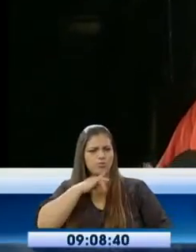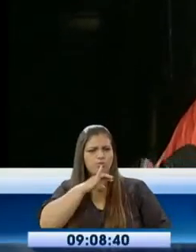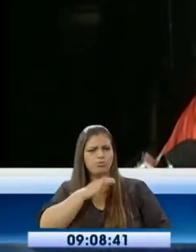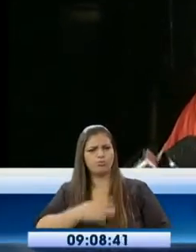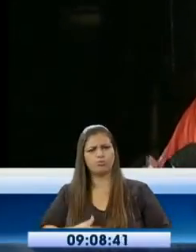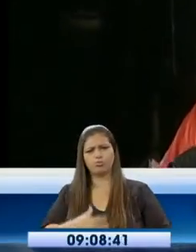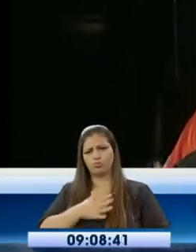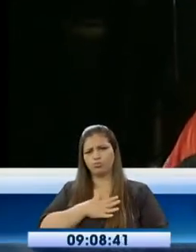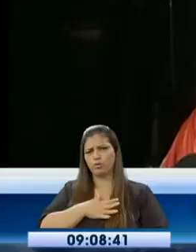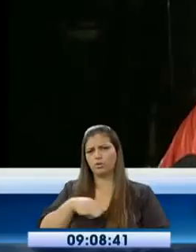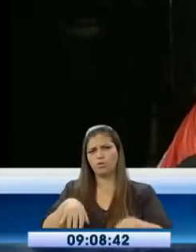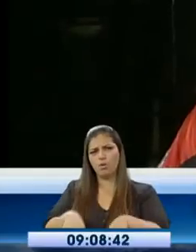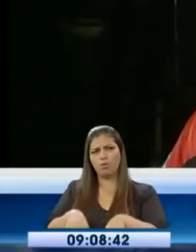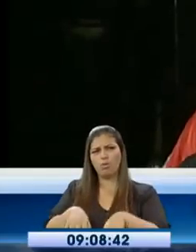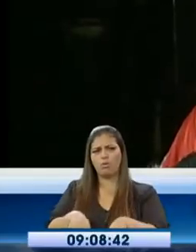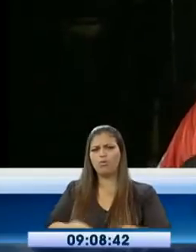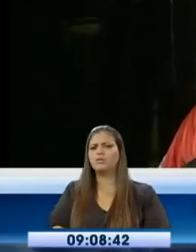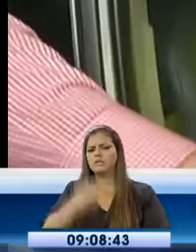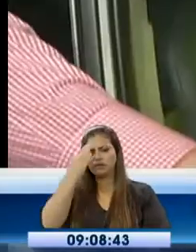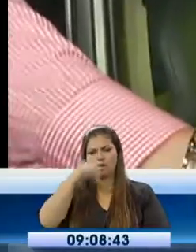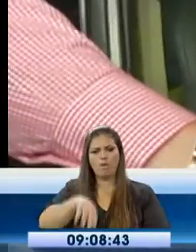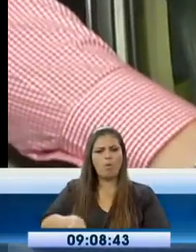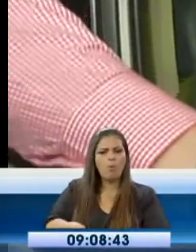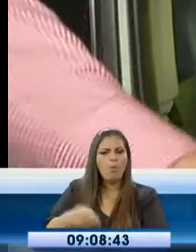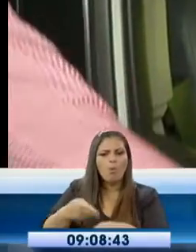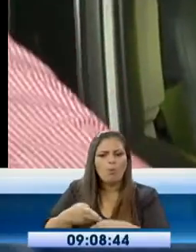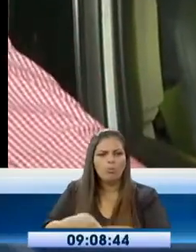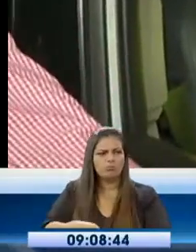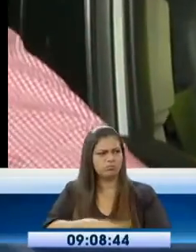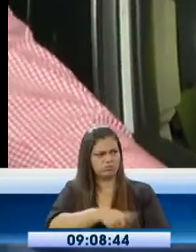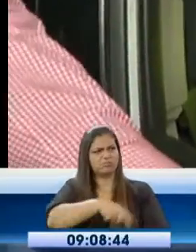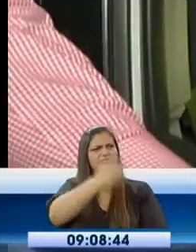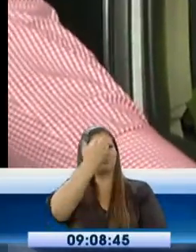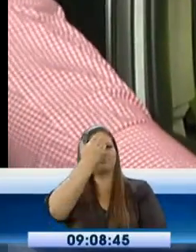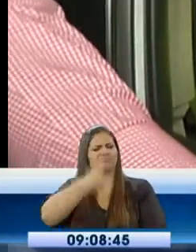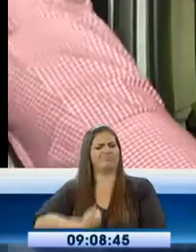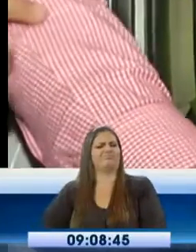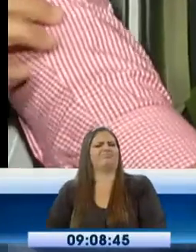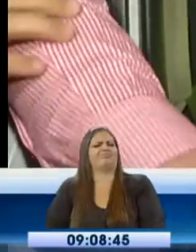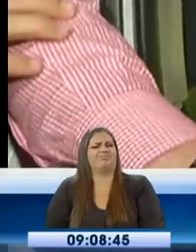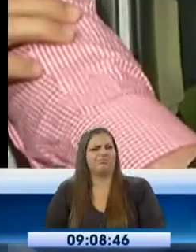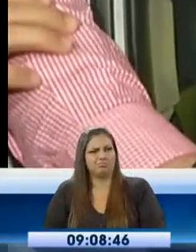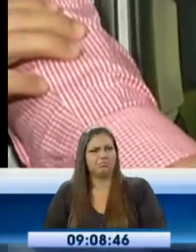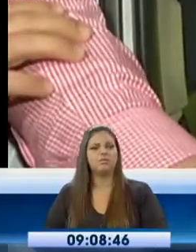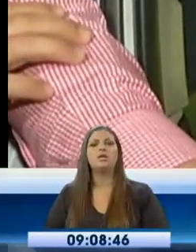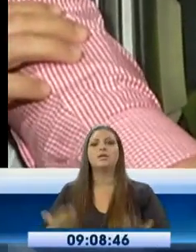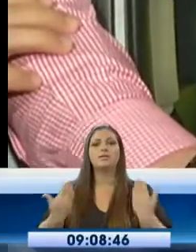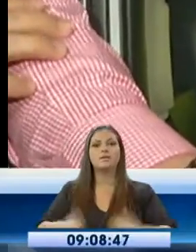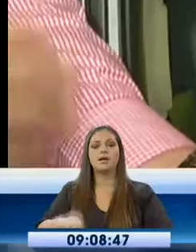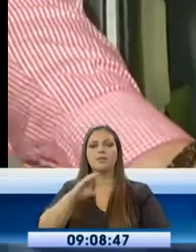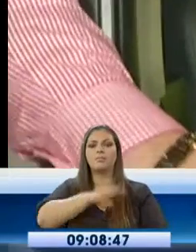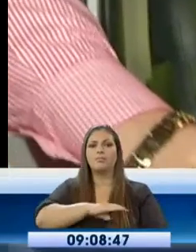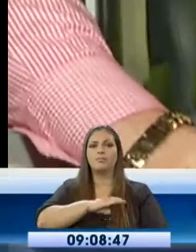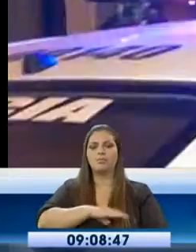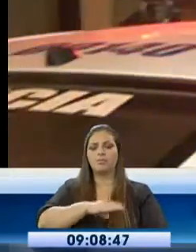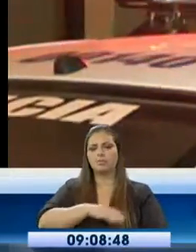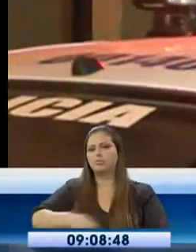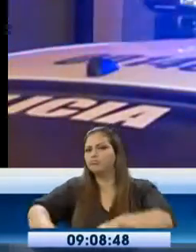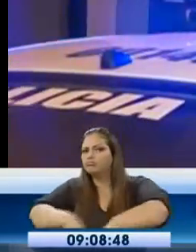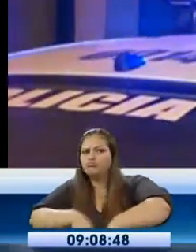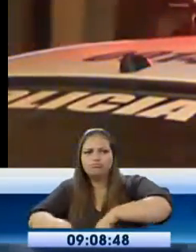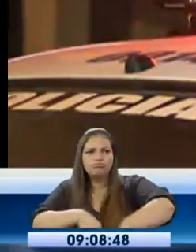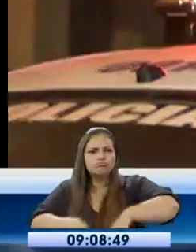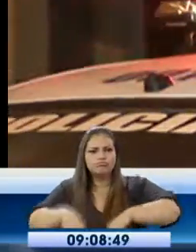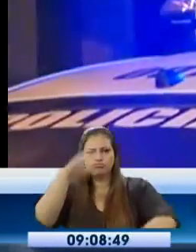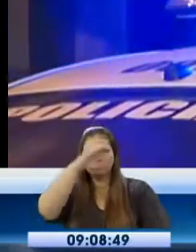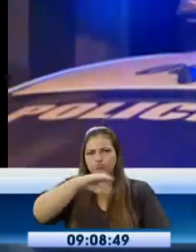El perro parece que le saben el nombre al perro. Ya tomó procedimiento el personal de la PJ y mañana se verán los resultados.